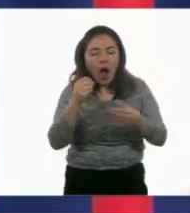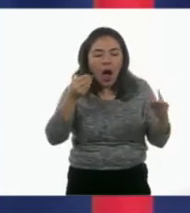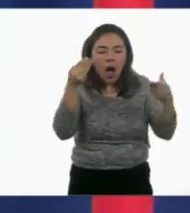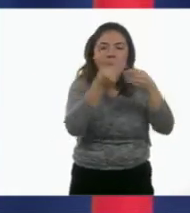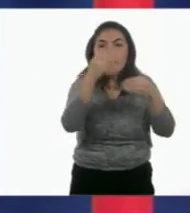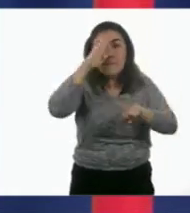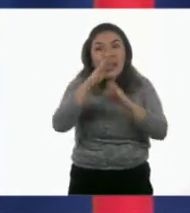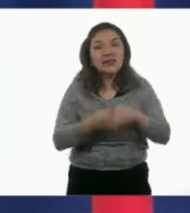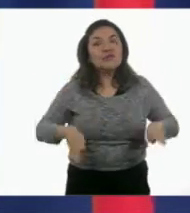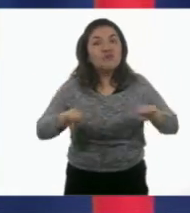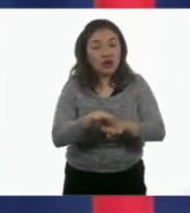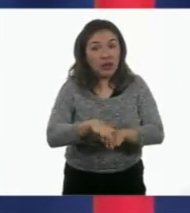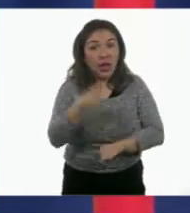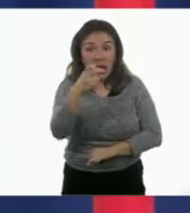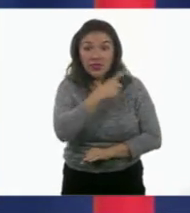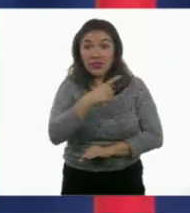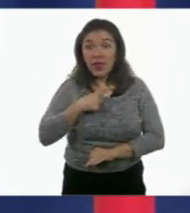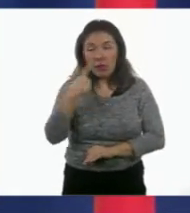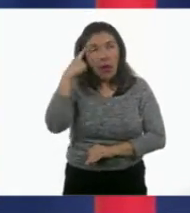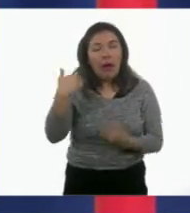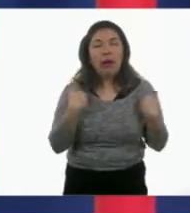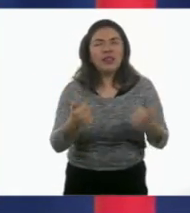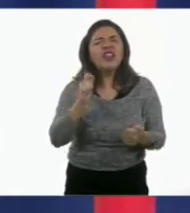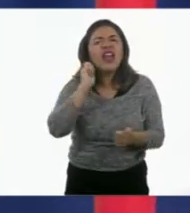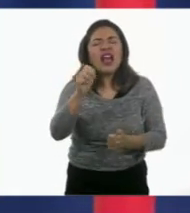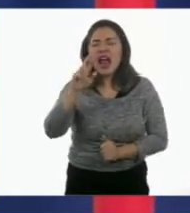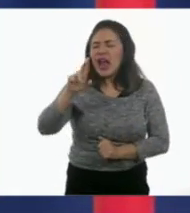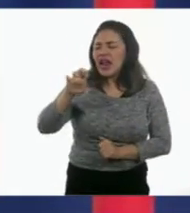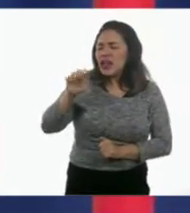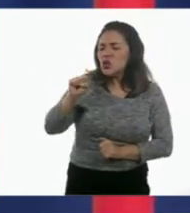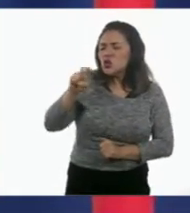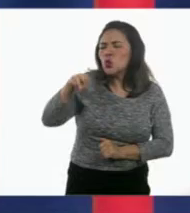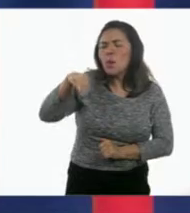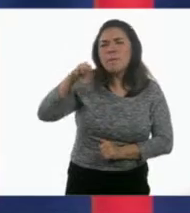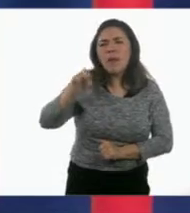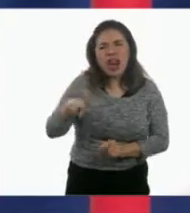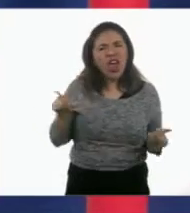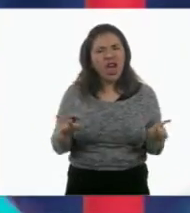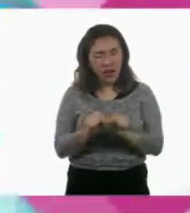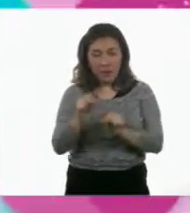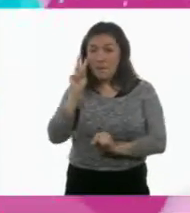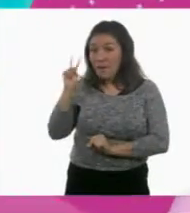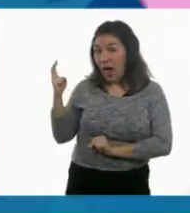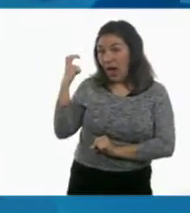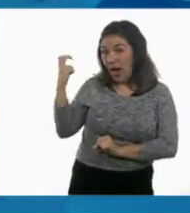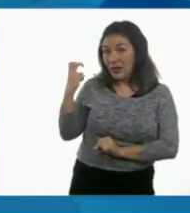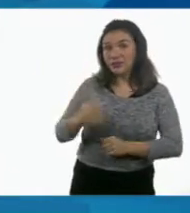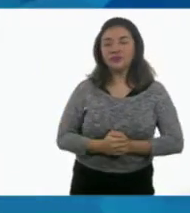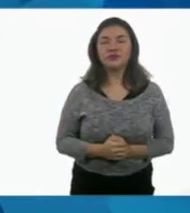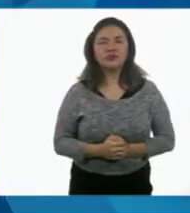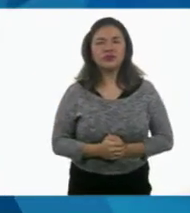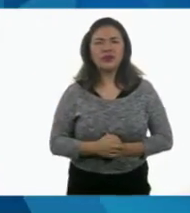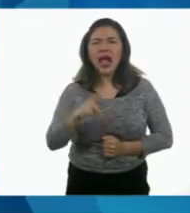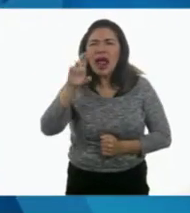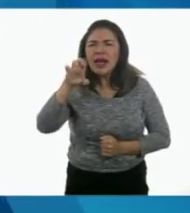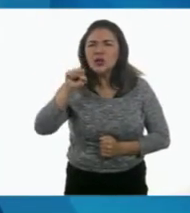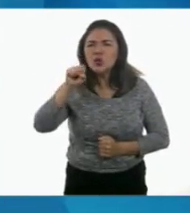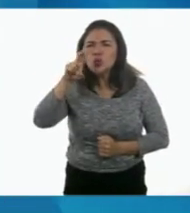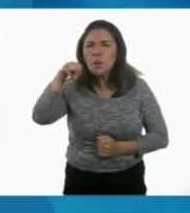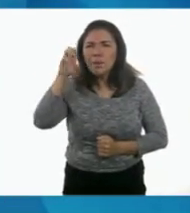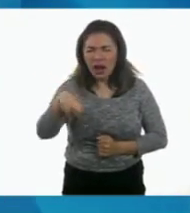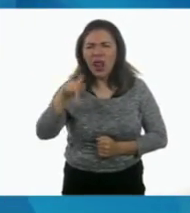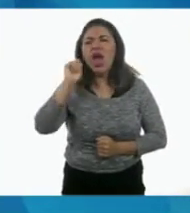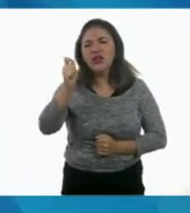Primero, debemos tener claro qué es un resumen. Veamos el siguiente cartel. Un resumen es